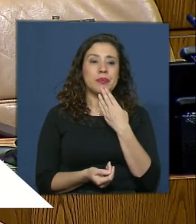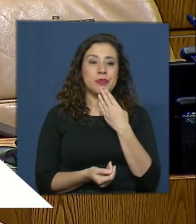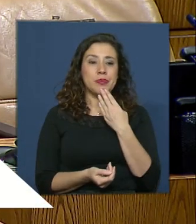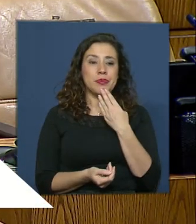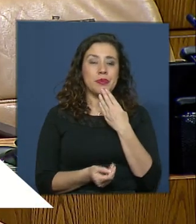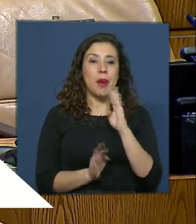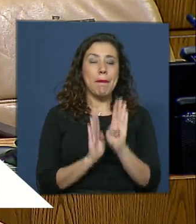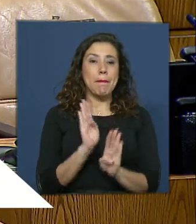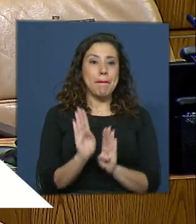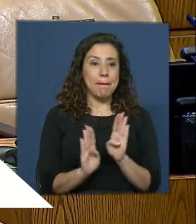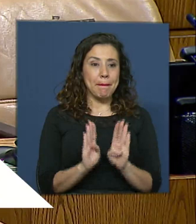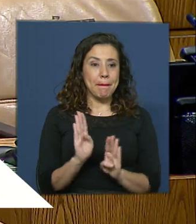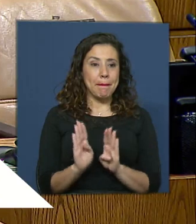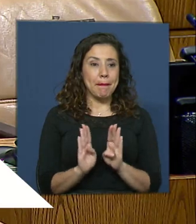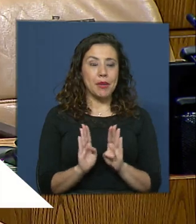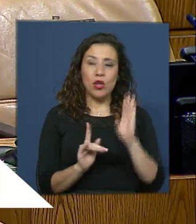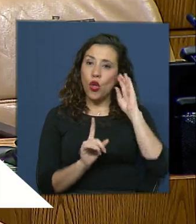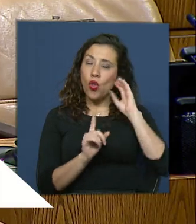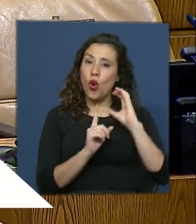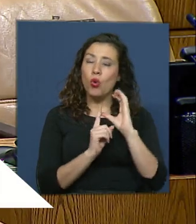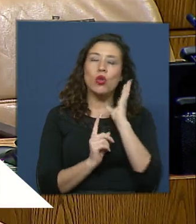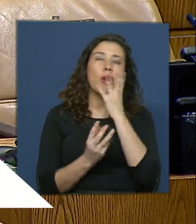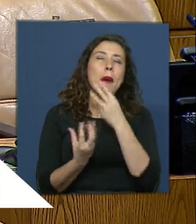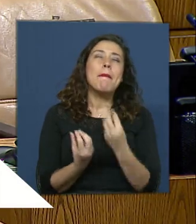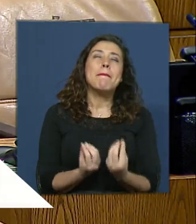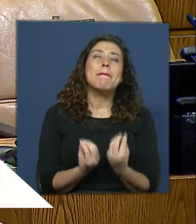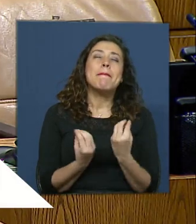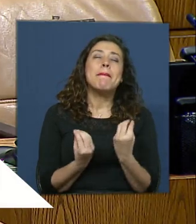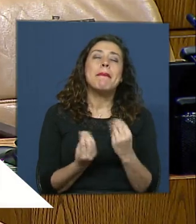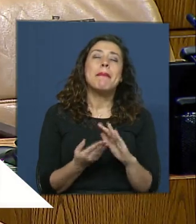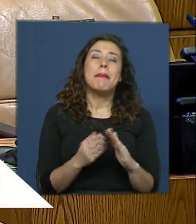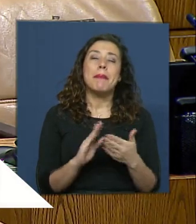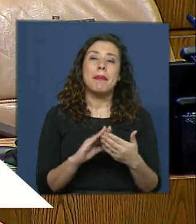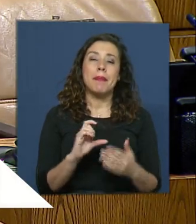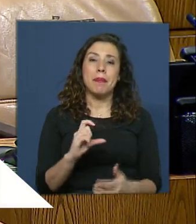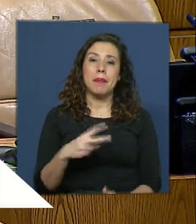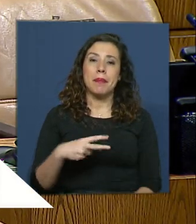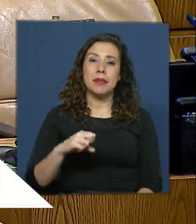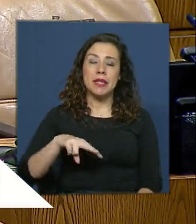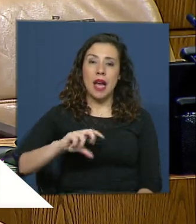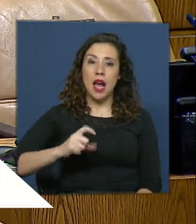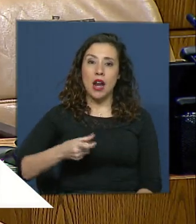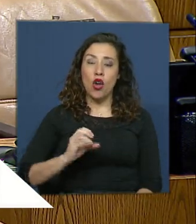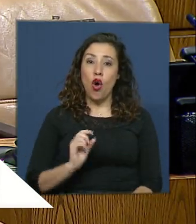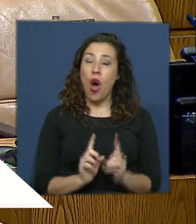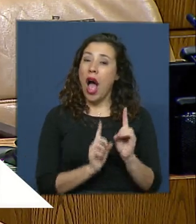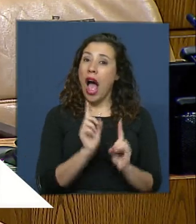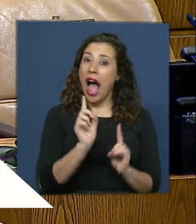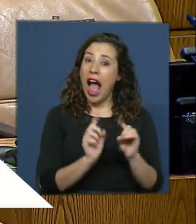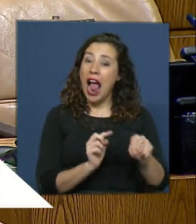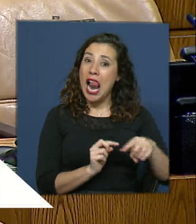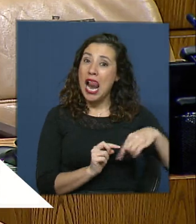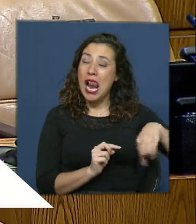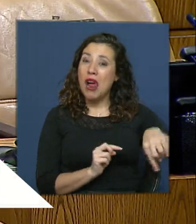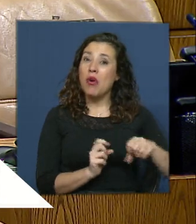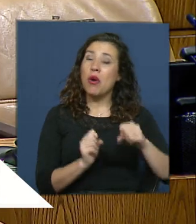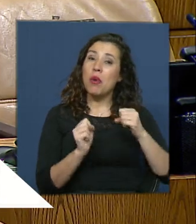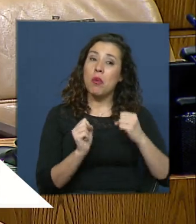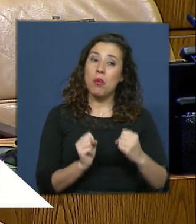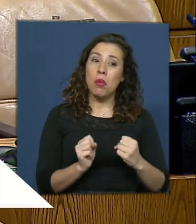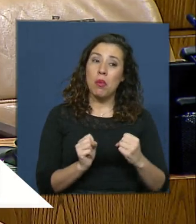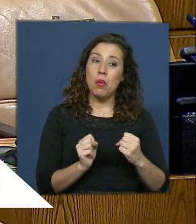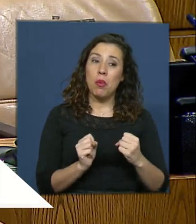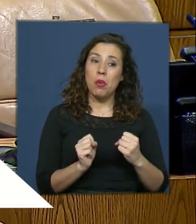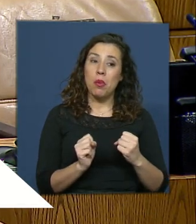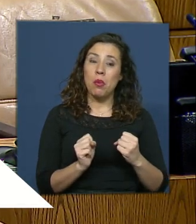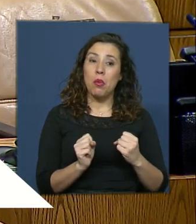han resguardado una cultura maravillosa como lo es el pueblo chango. Algunos de ellos han tenido la posibilidad de llegar